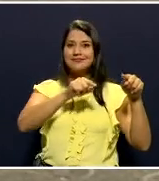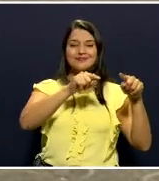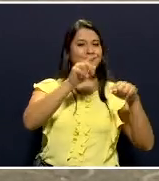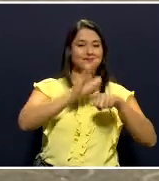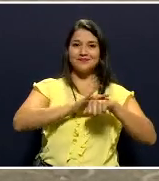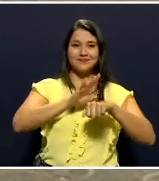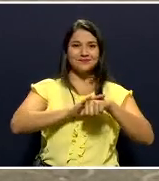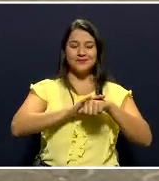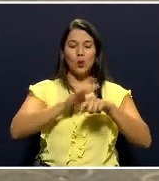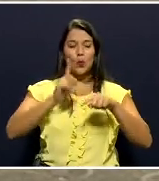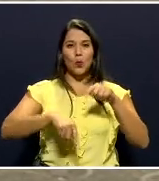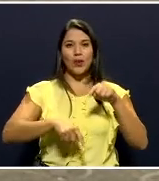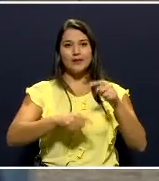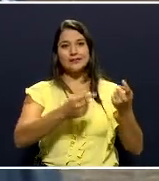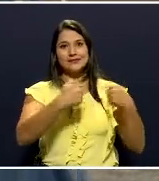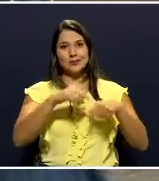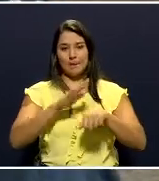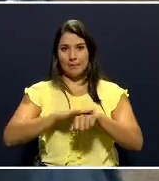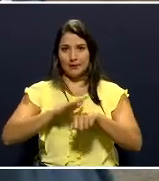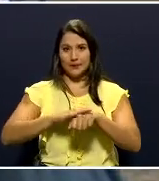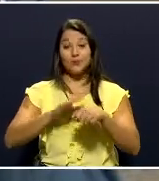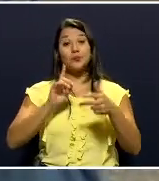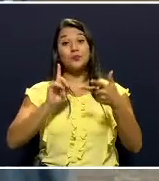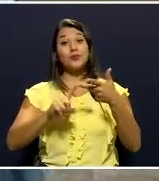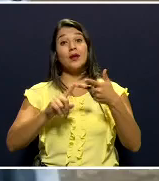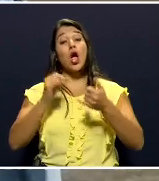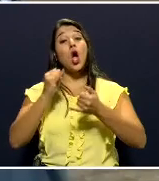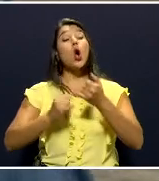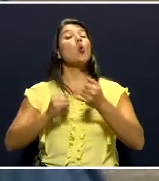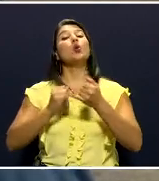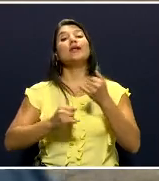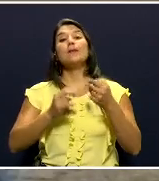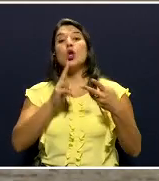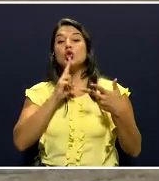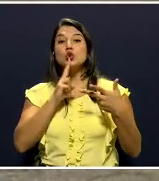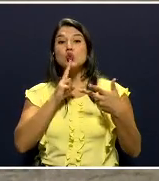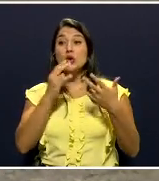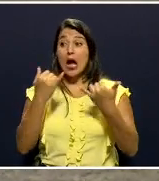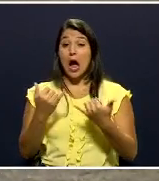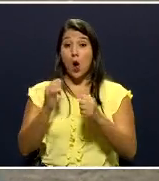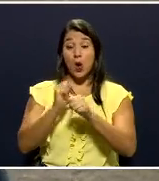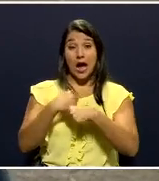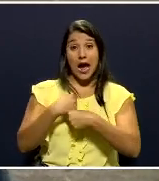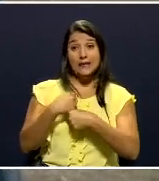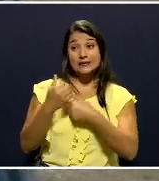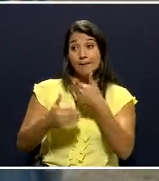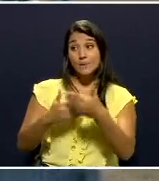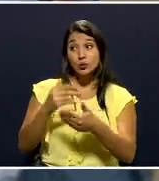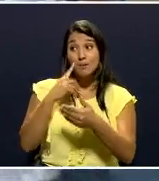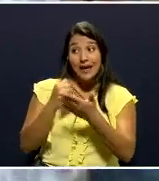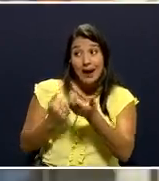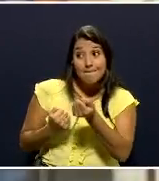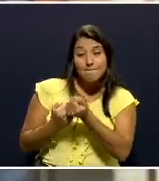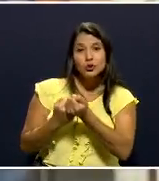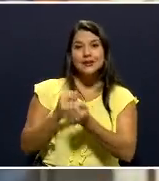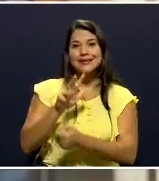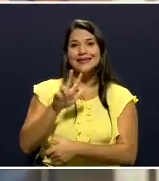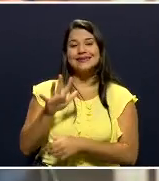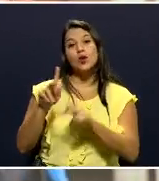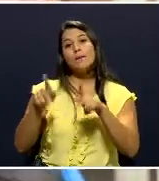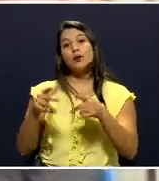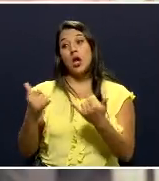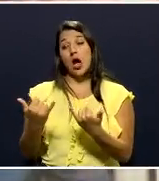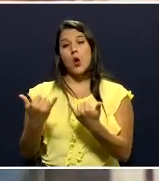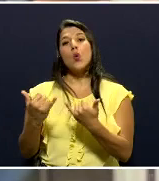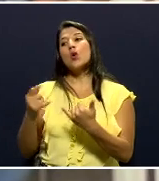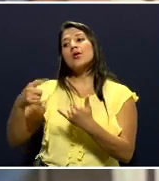Romero. Por último, la Embajada en Honduras realiza gestiones para asistir a 35 personas que integran un